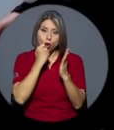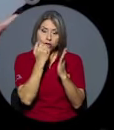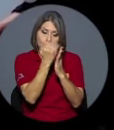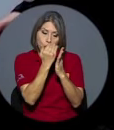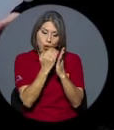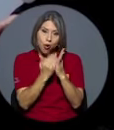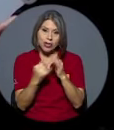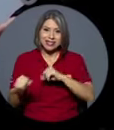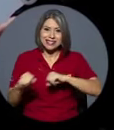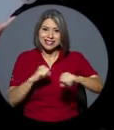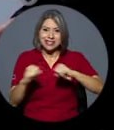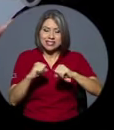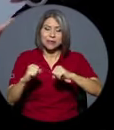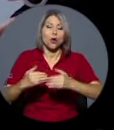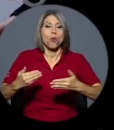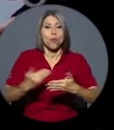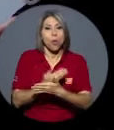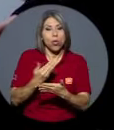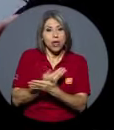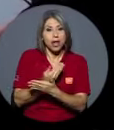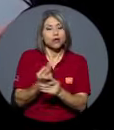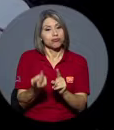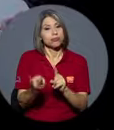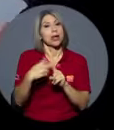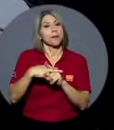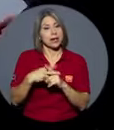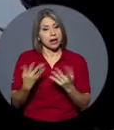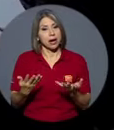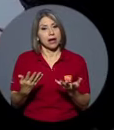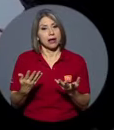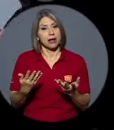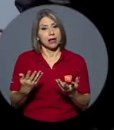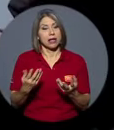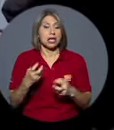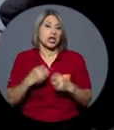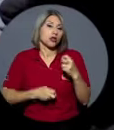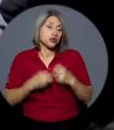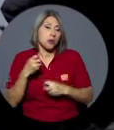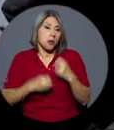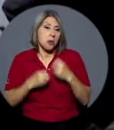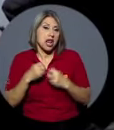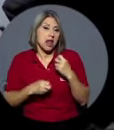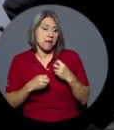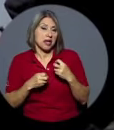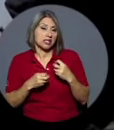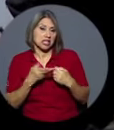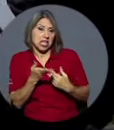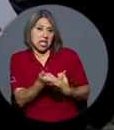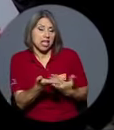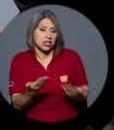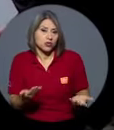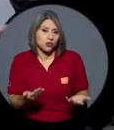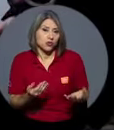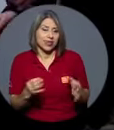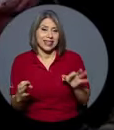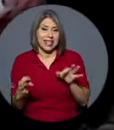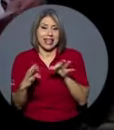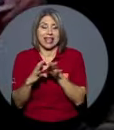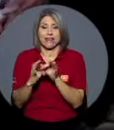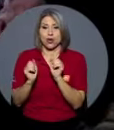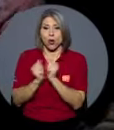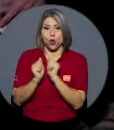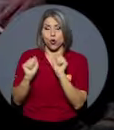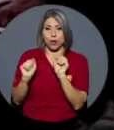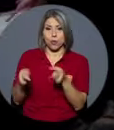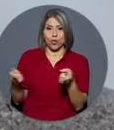sísmico que es moderno, que se aplica, y bueno, los problemas que habrá por ese lado tienen que ver con lo que